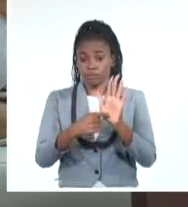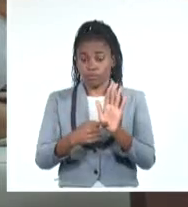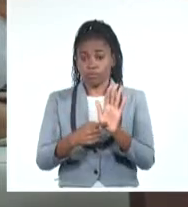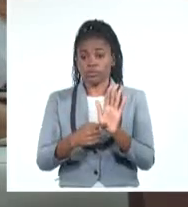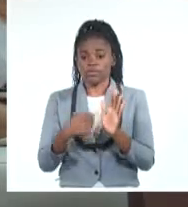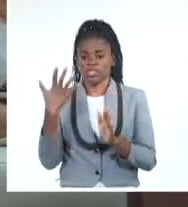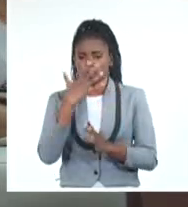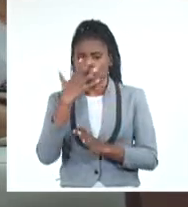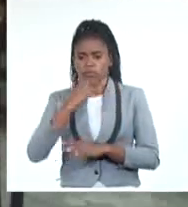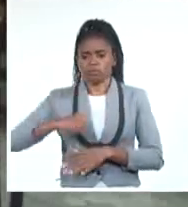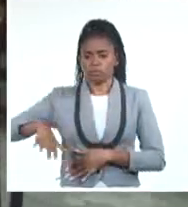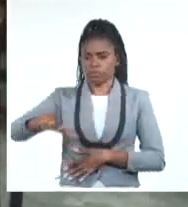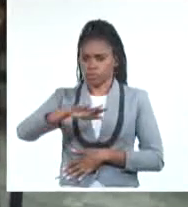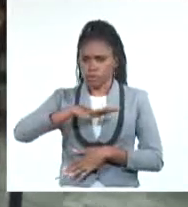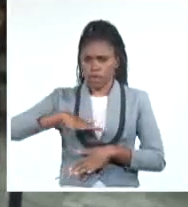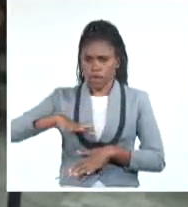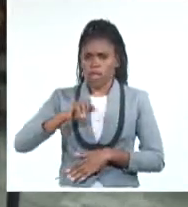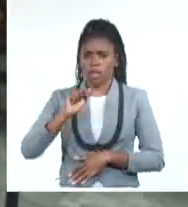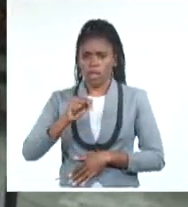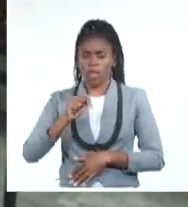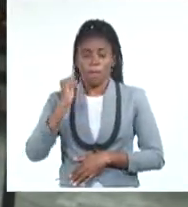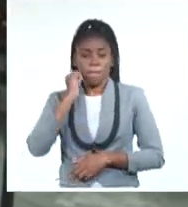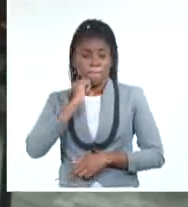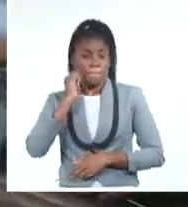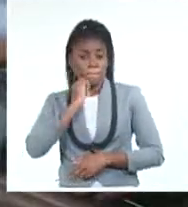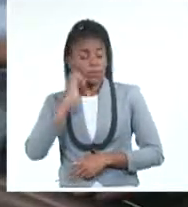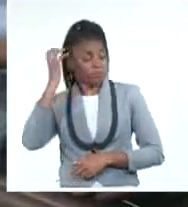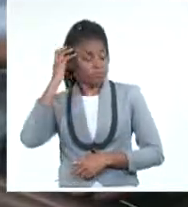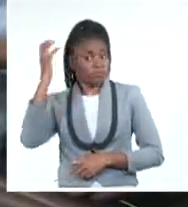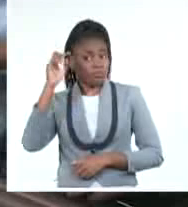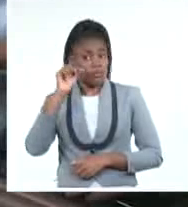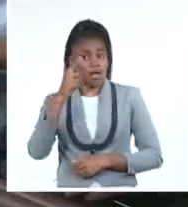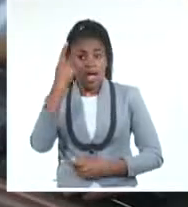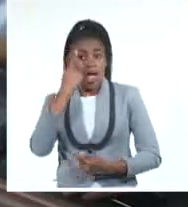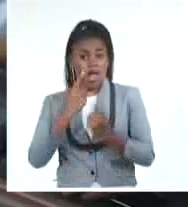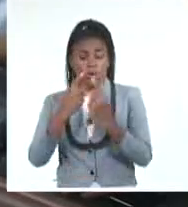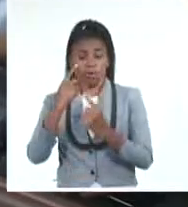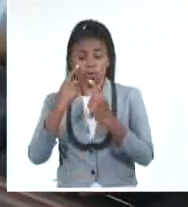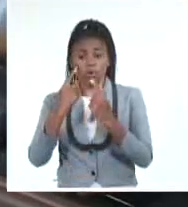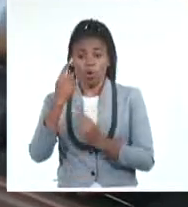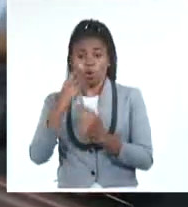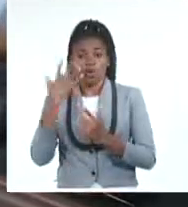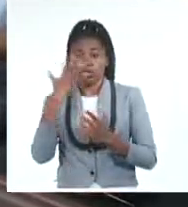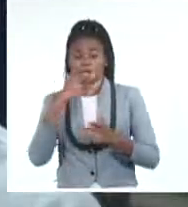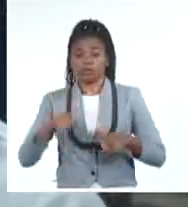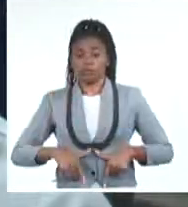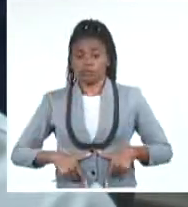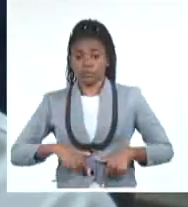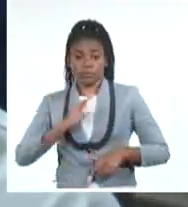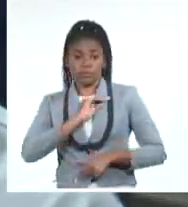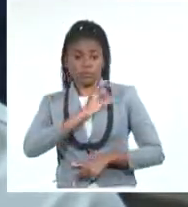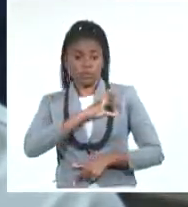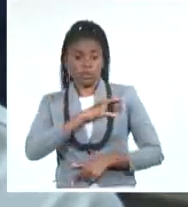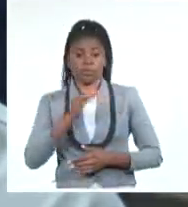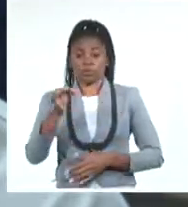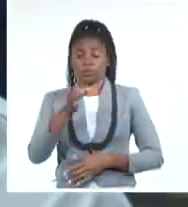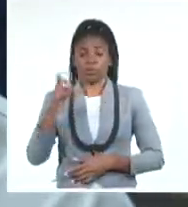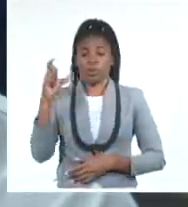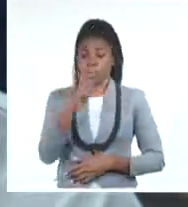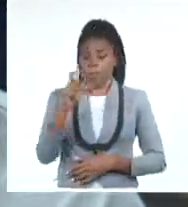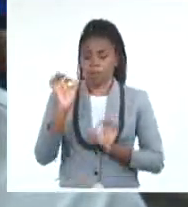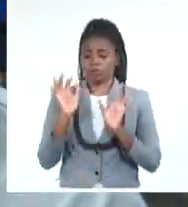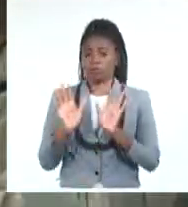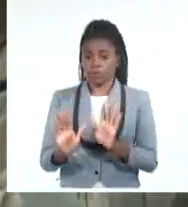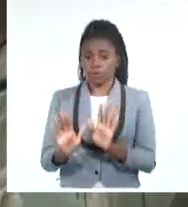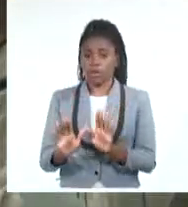sectores de la sociedad en la sesión extraordinaria del órgano de gobierno fueron ratificados como diputados por el municipio de Camagüey para su permanencia